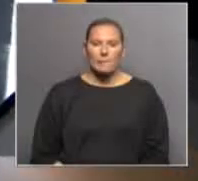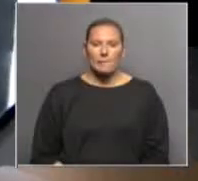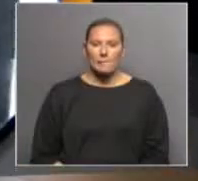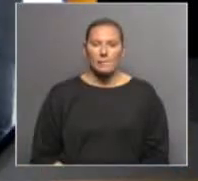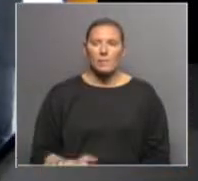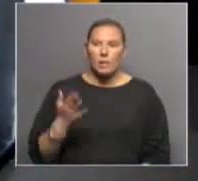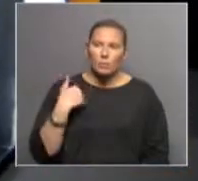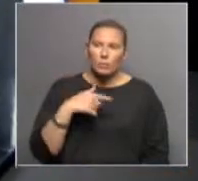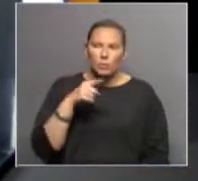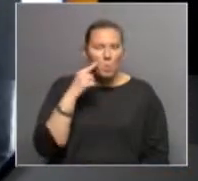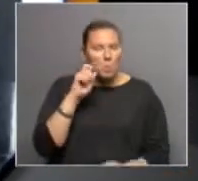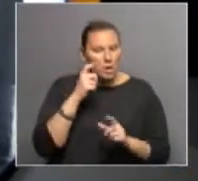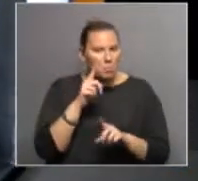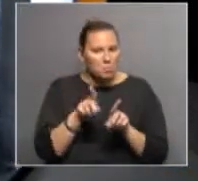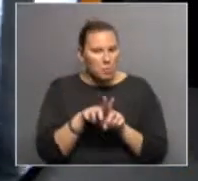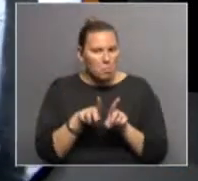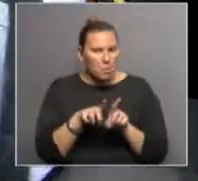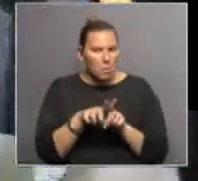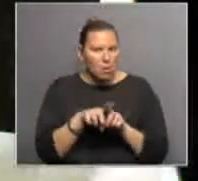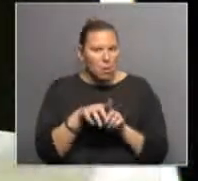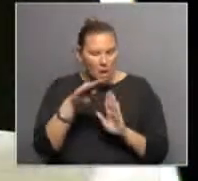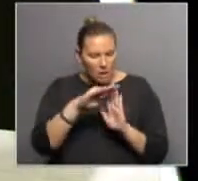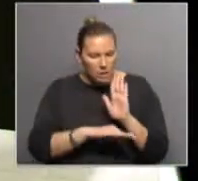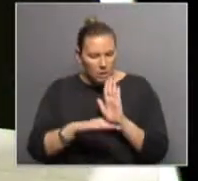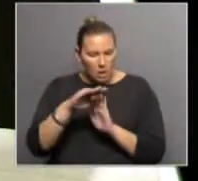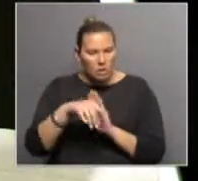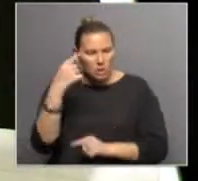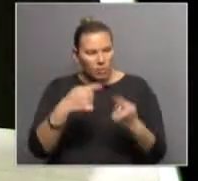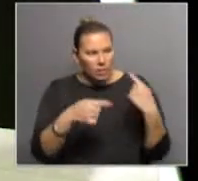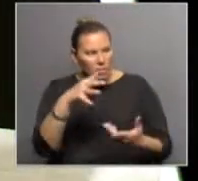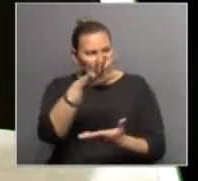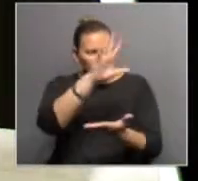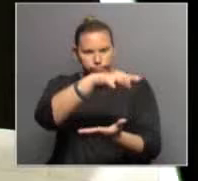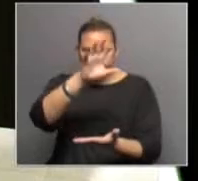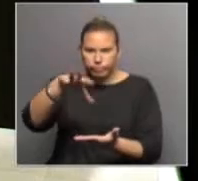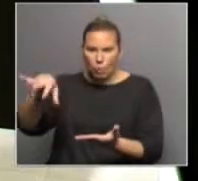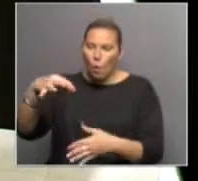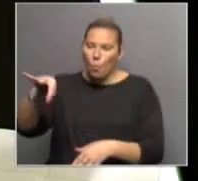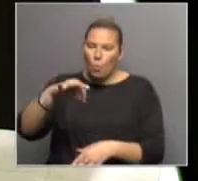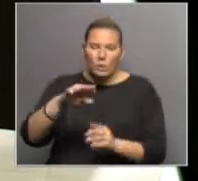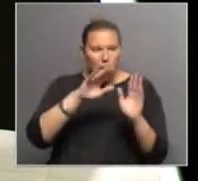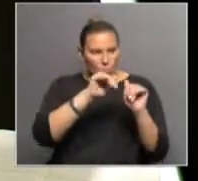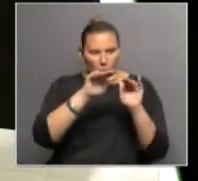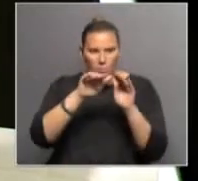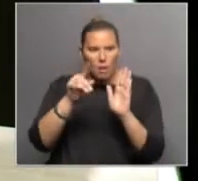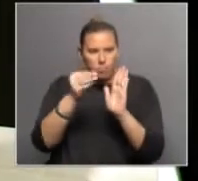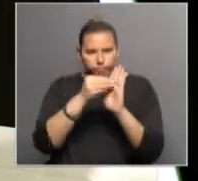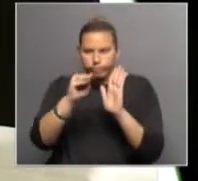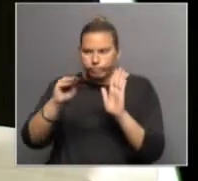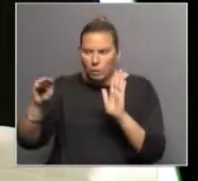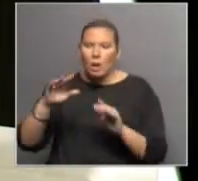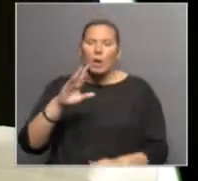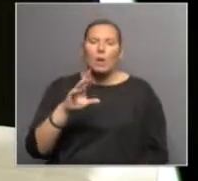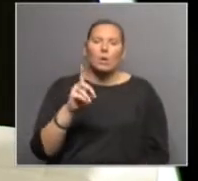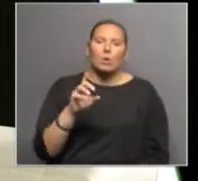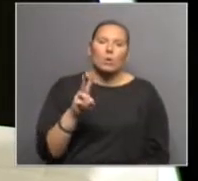Me venía llamando eso la atención, ¿no? Que en los listados de distintas fuentes, la única raza que se reiteraba, bueno, el Rottweiler también